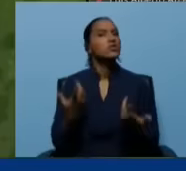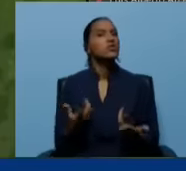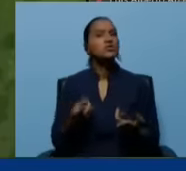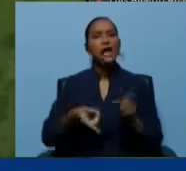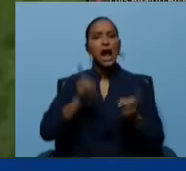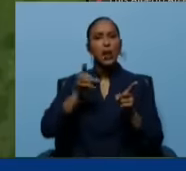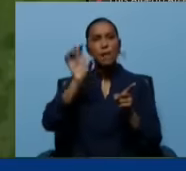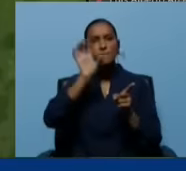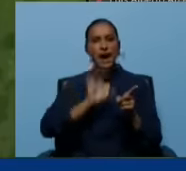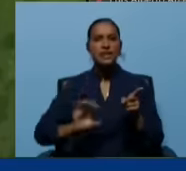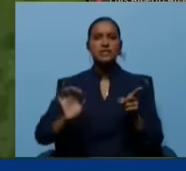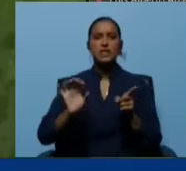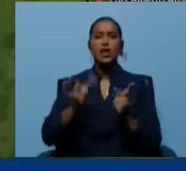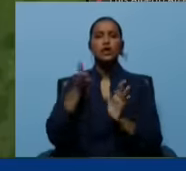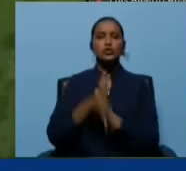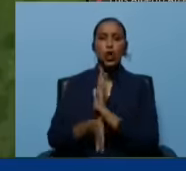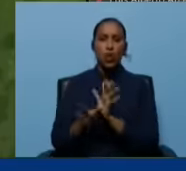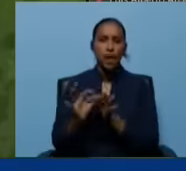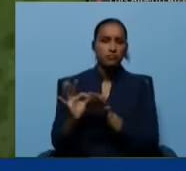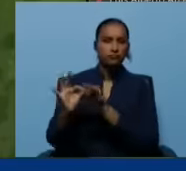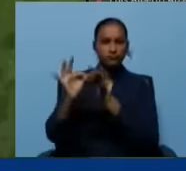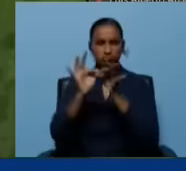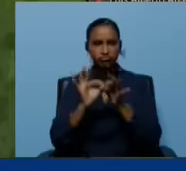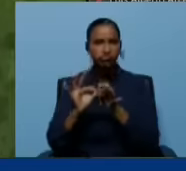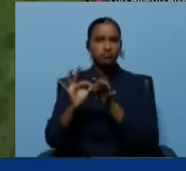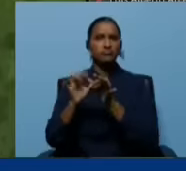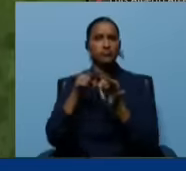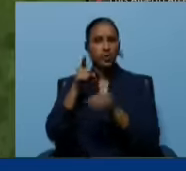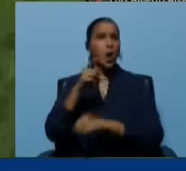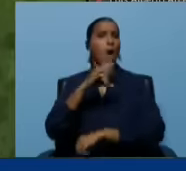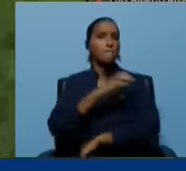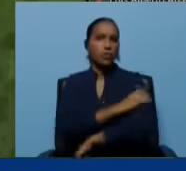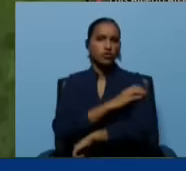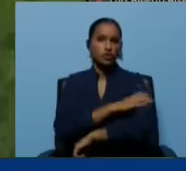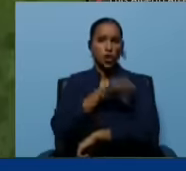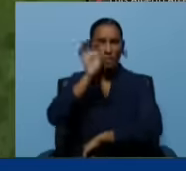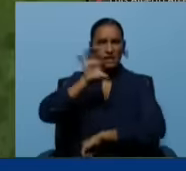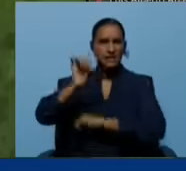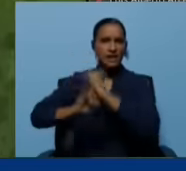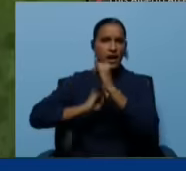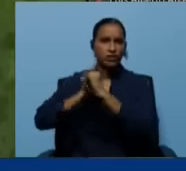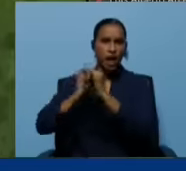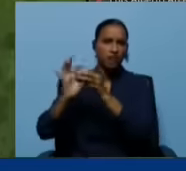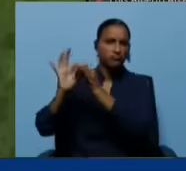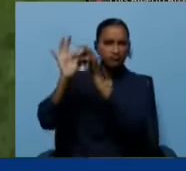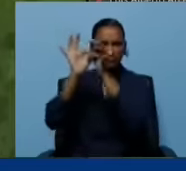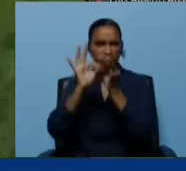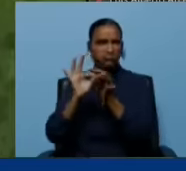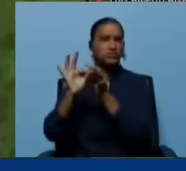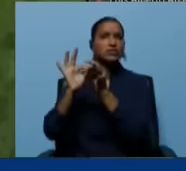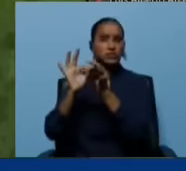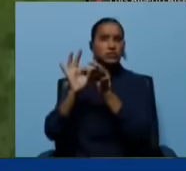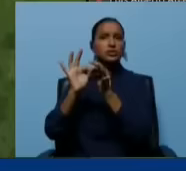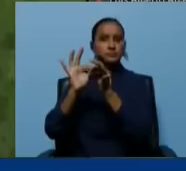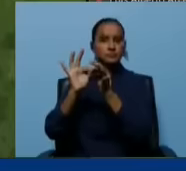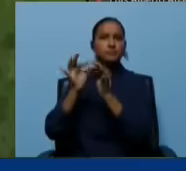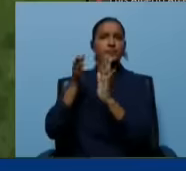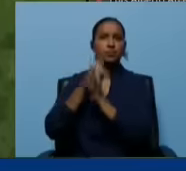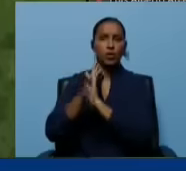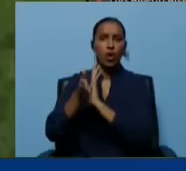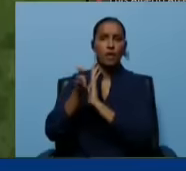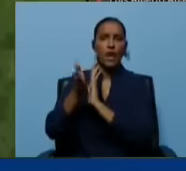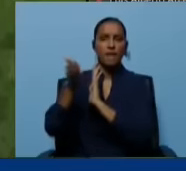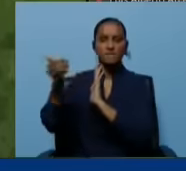calculada articulación de las oligarquías regionales, el imperialismo, los emporios de las